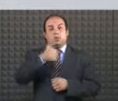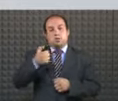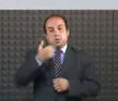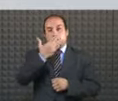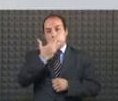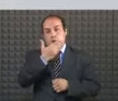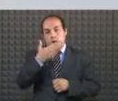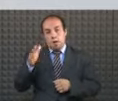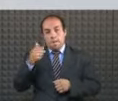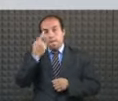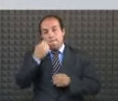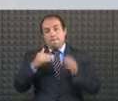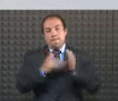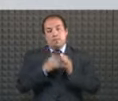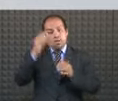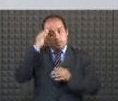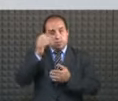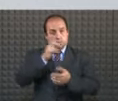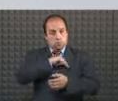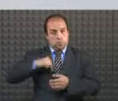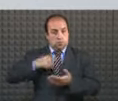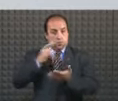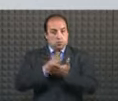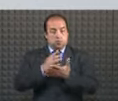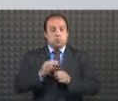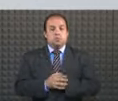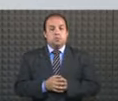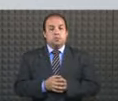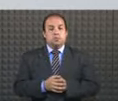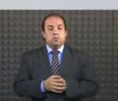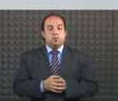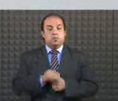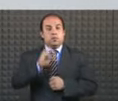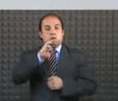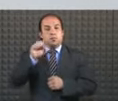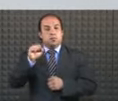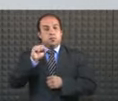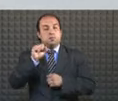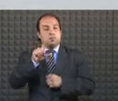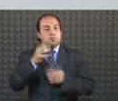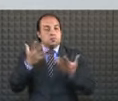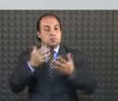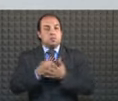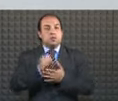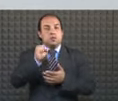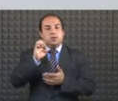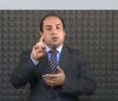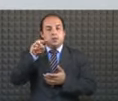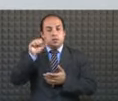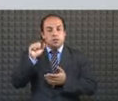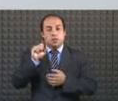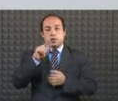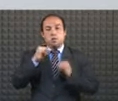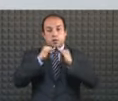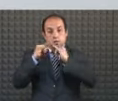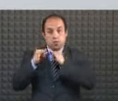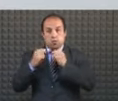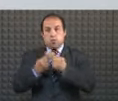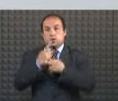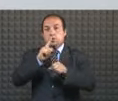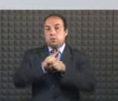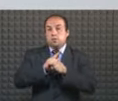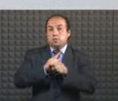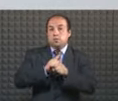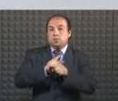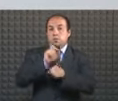camas, nosotros solamente, pero el IMSS hizo lo mismo, Sedena igual, y los institutos nacionales